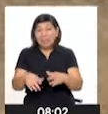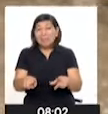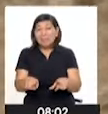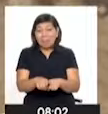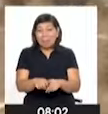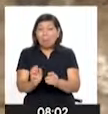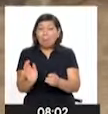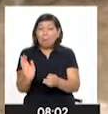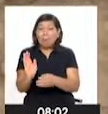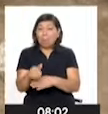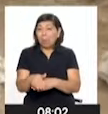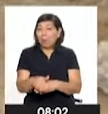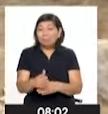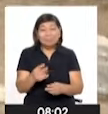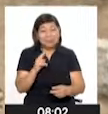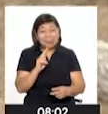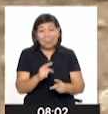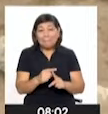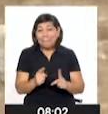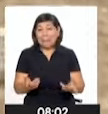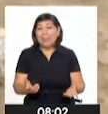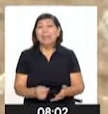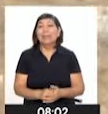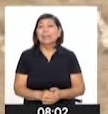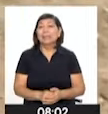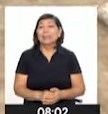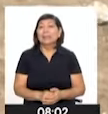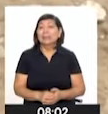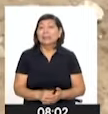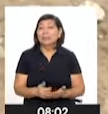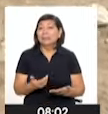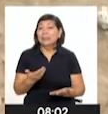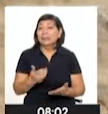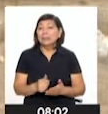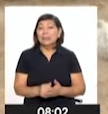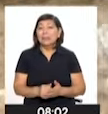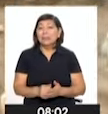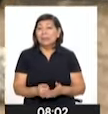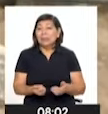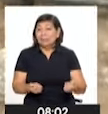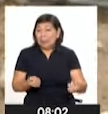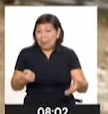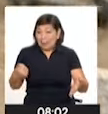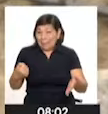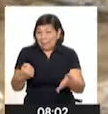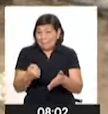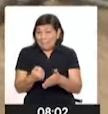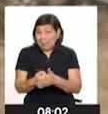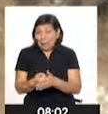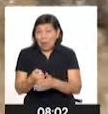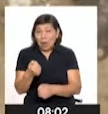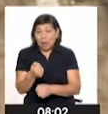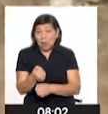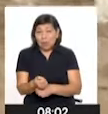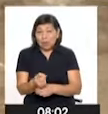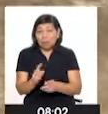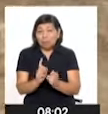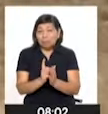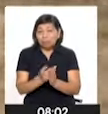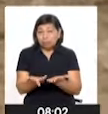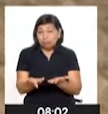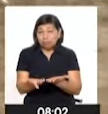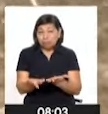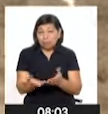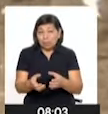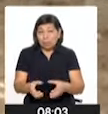también ya a esta hora de la mañana no se observa porque el volquete ha impactado también contra ese medidor, contra